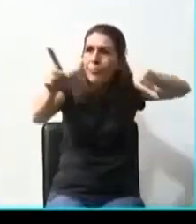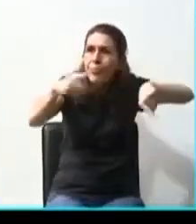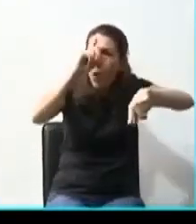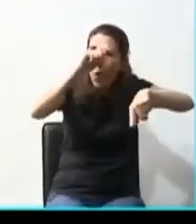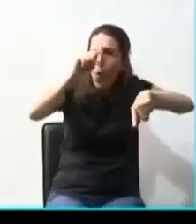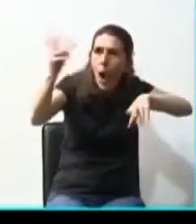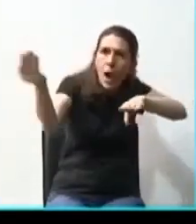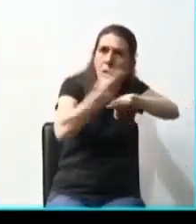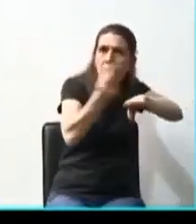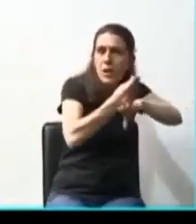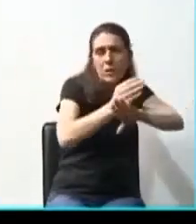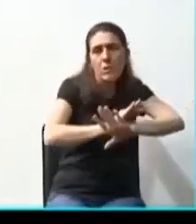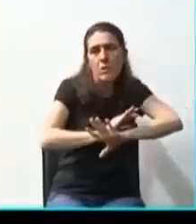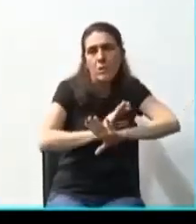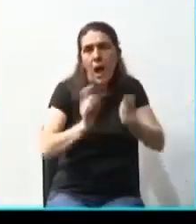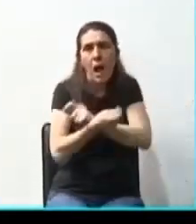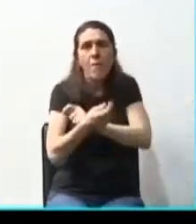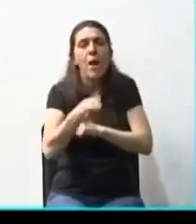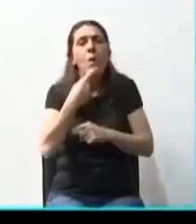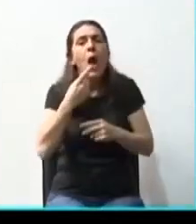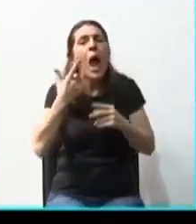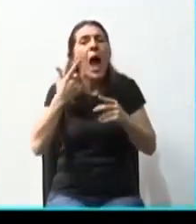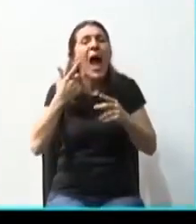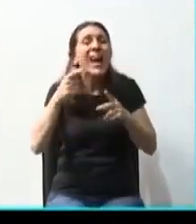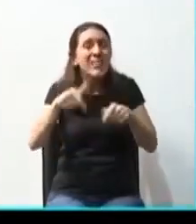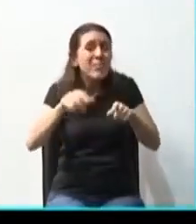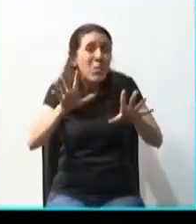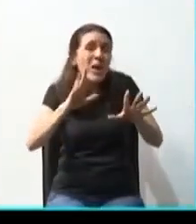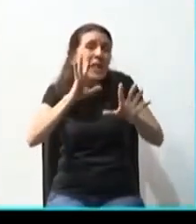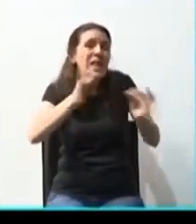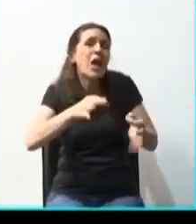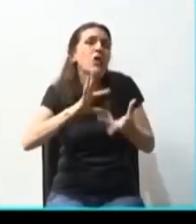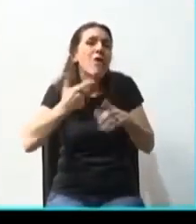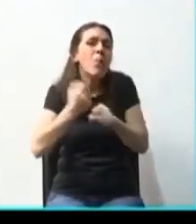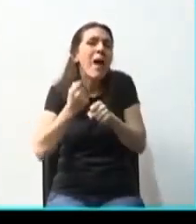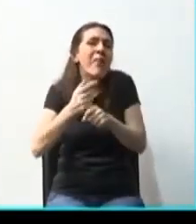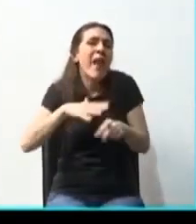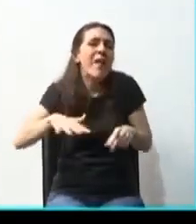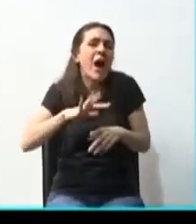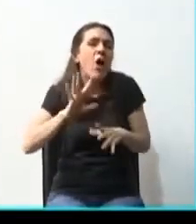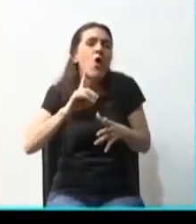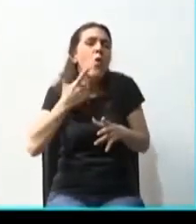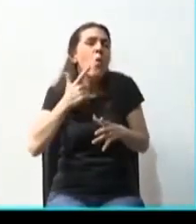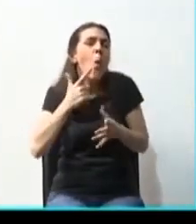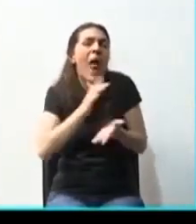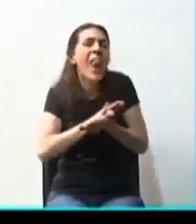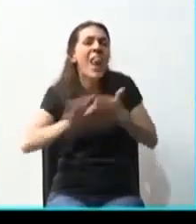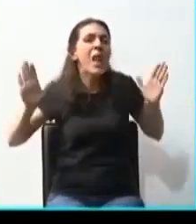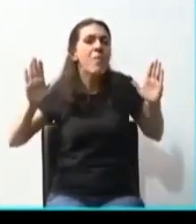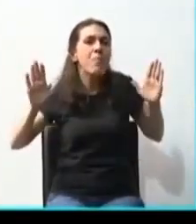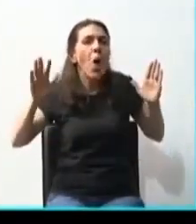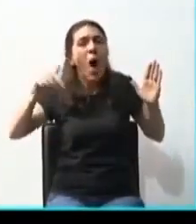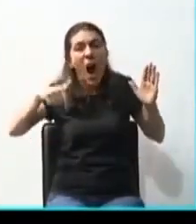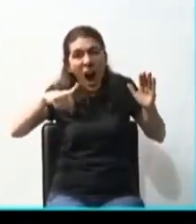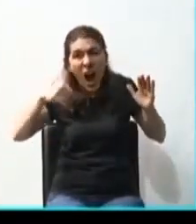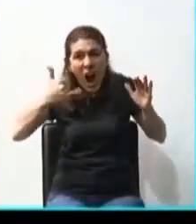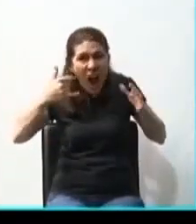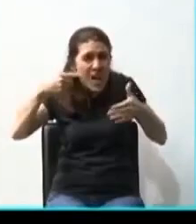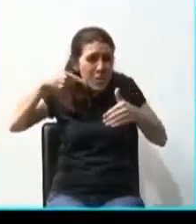habla a las claras del mecanismo que tenemos. Ya no es un problema de falta de transparencia o idoneidad, acá hay acuerdos